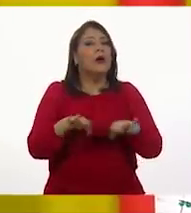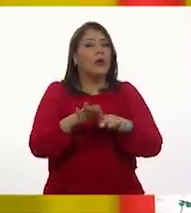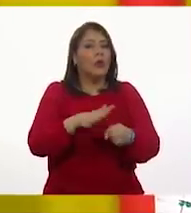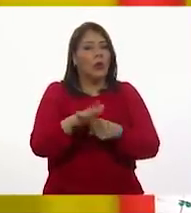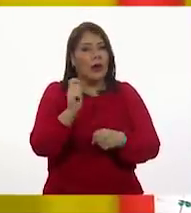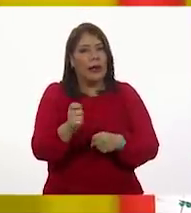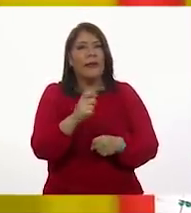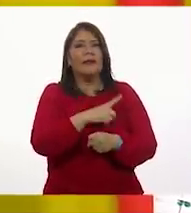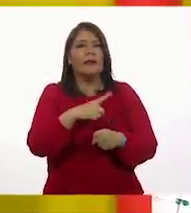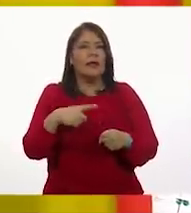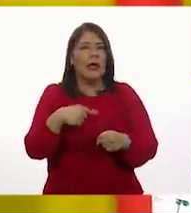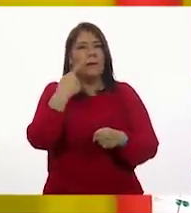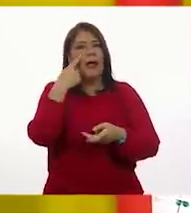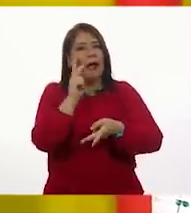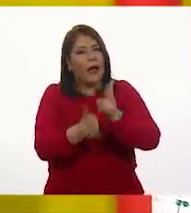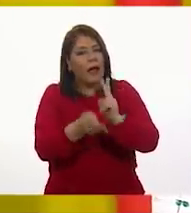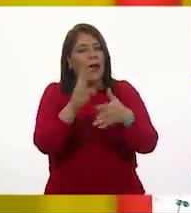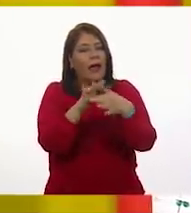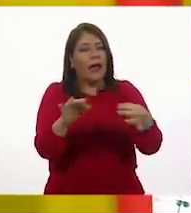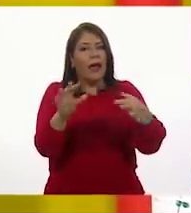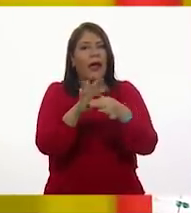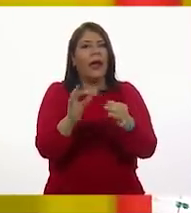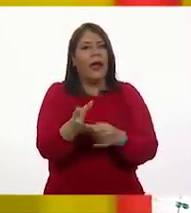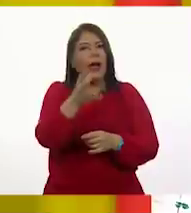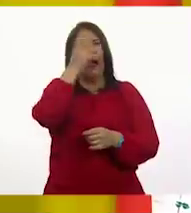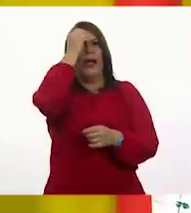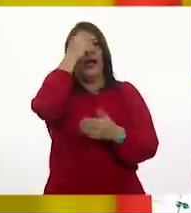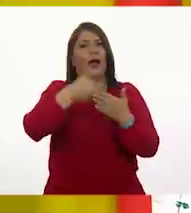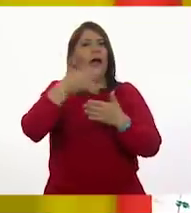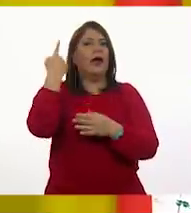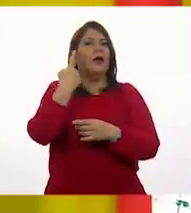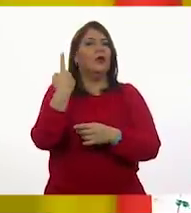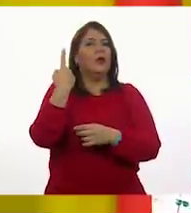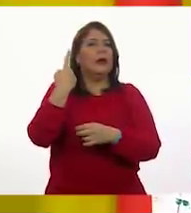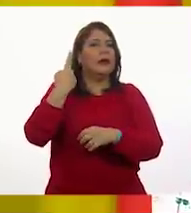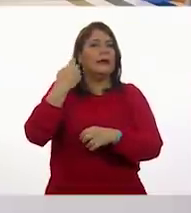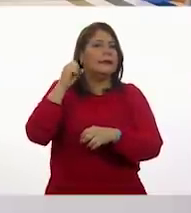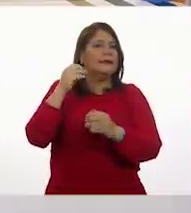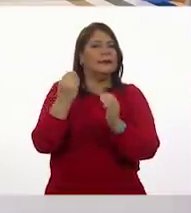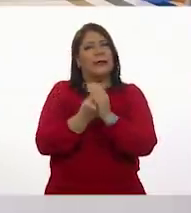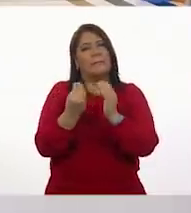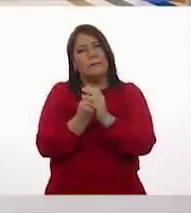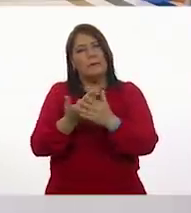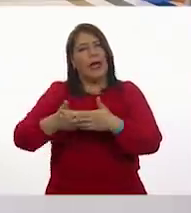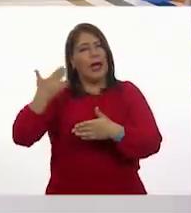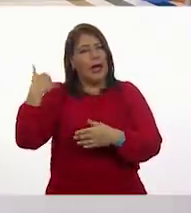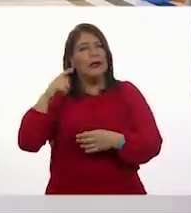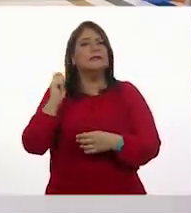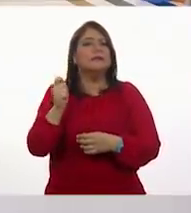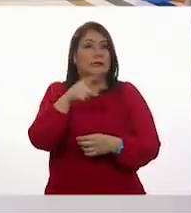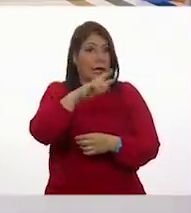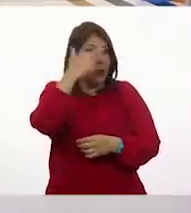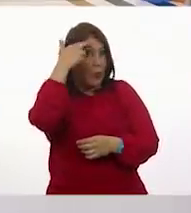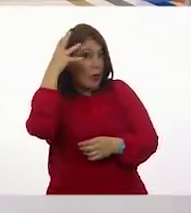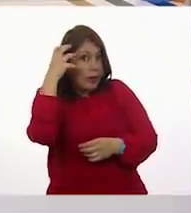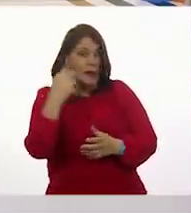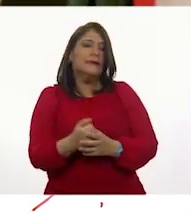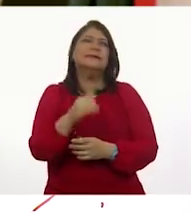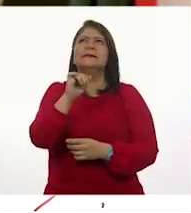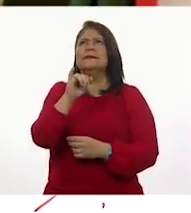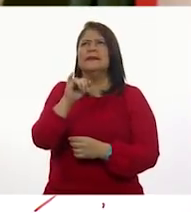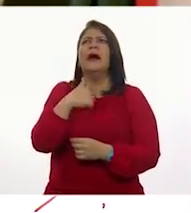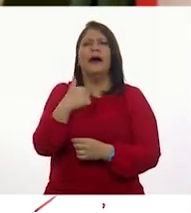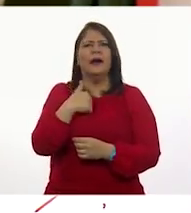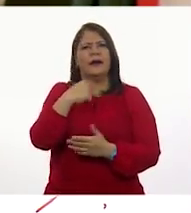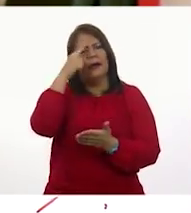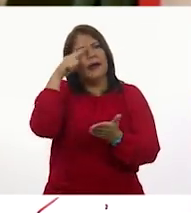hablar un poquito de lo que aprendimos la clase anterior. ¿Te acuerdas, Panchito? Ay, sí, sí, sí. Yo creo